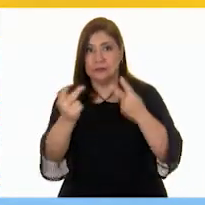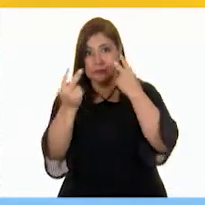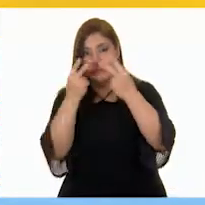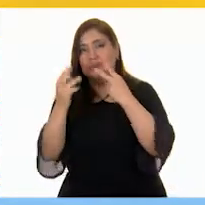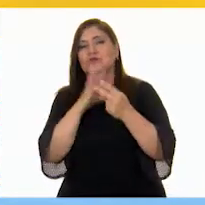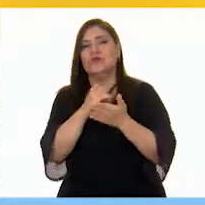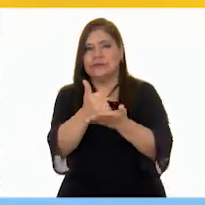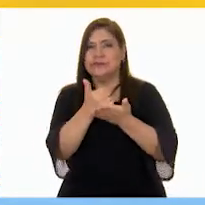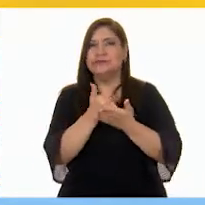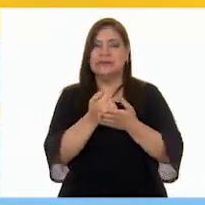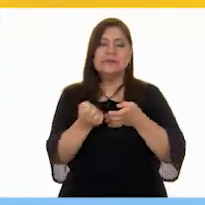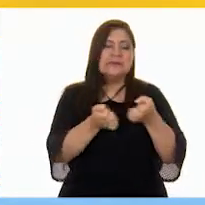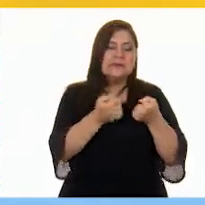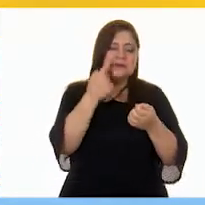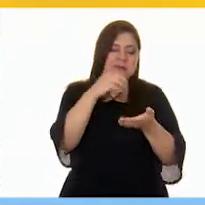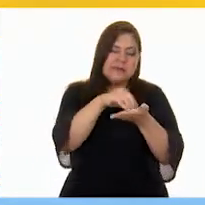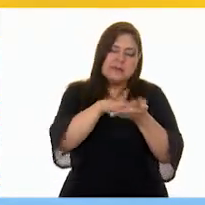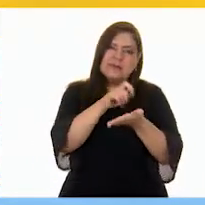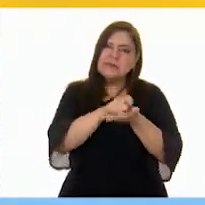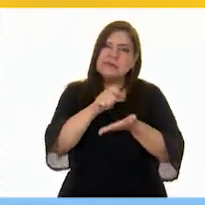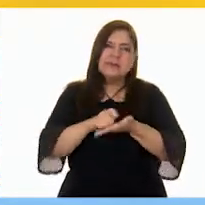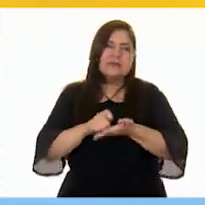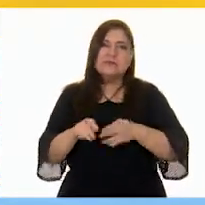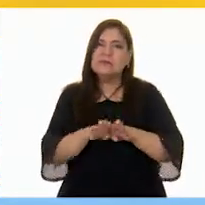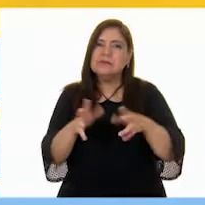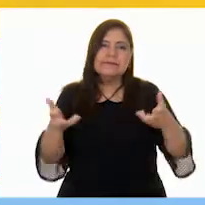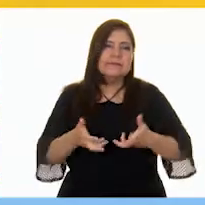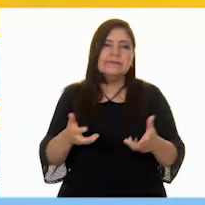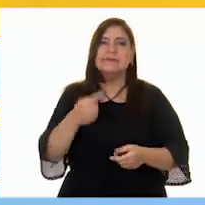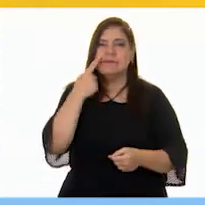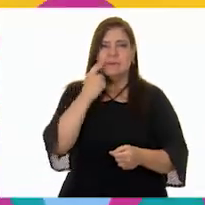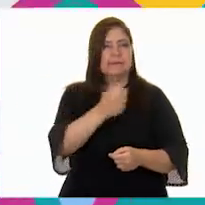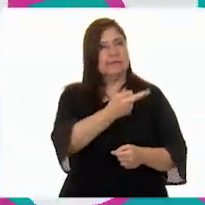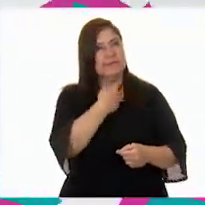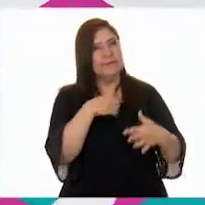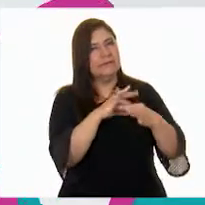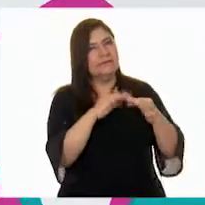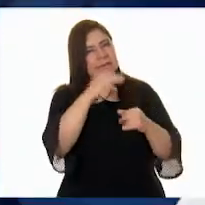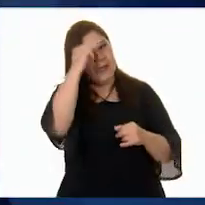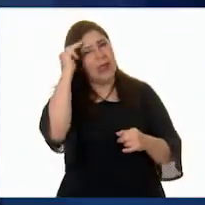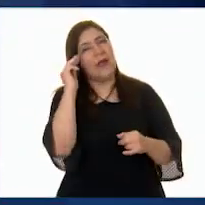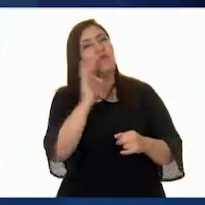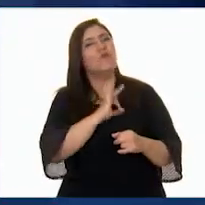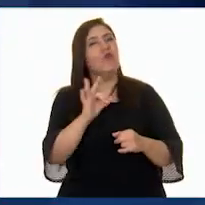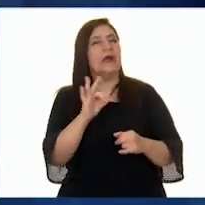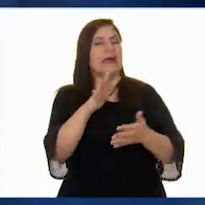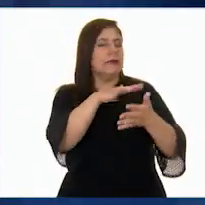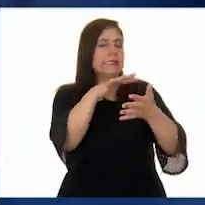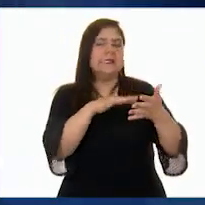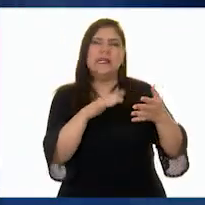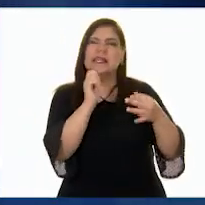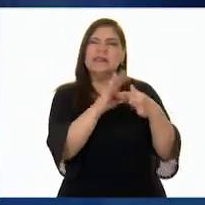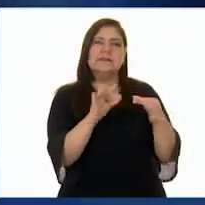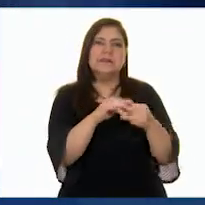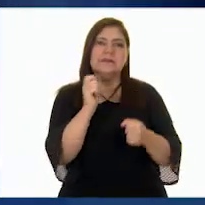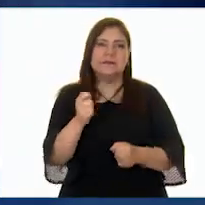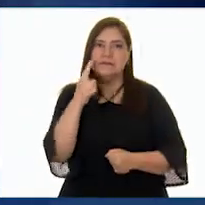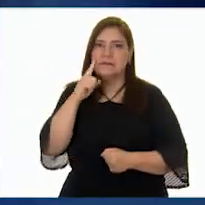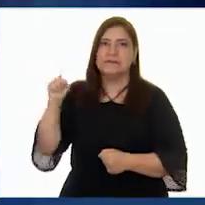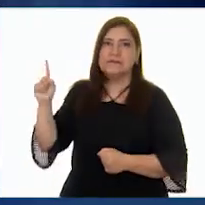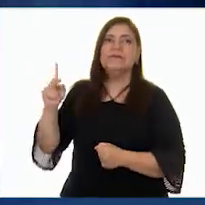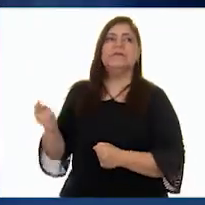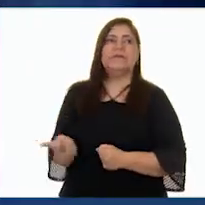estos ejercicios? María, por favor, ¿nos puedes leer las instrucciones de ese punto? Claro, maestra. Dice, pregunta